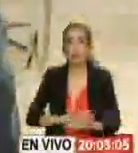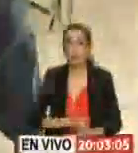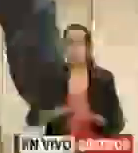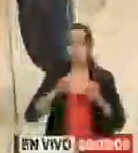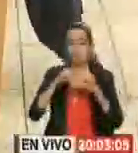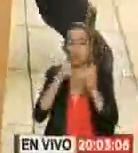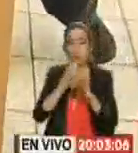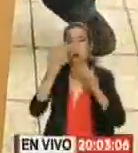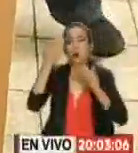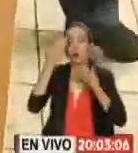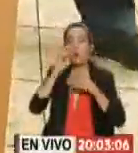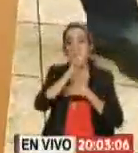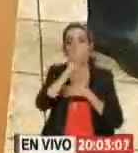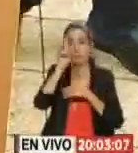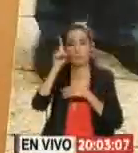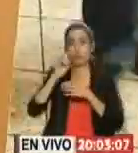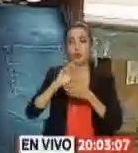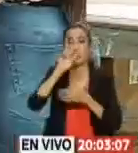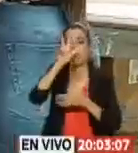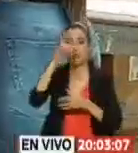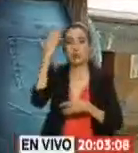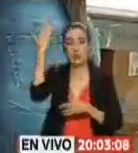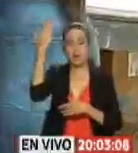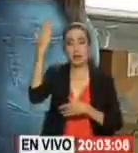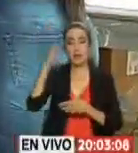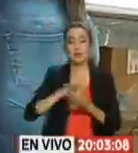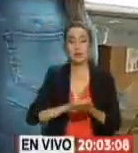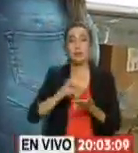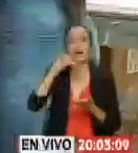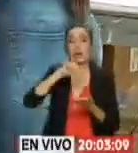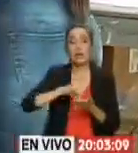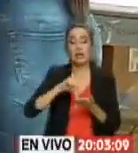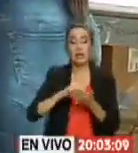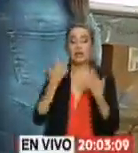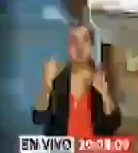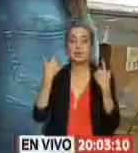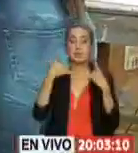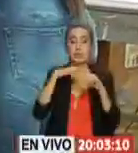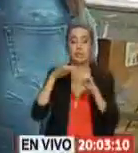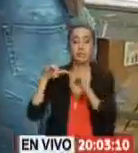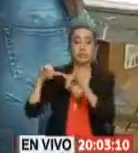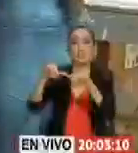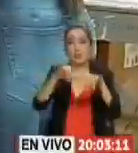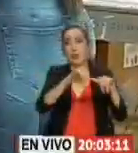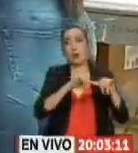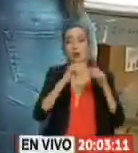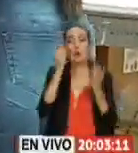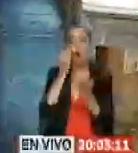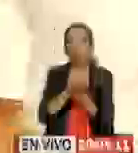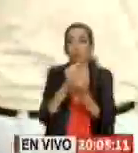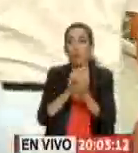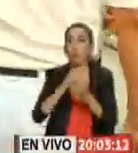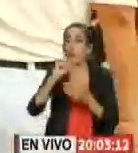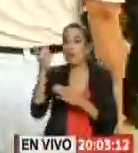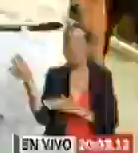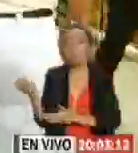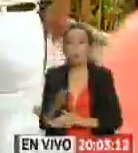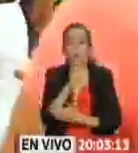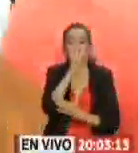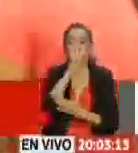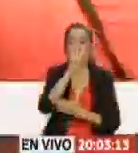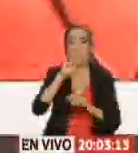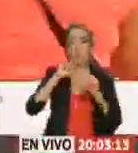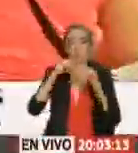Movimiento Creo, que obtiene tres alcaldías. Centro Democrático y Aliados se hace con dos alcaldías en Guayas. Otros cuatro partidos